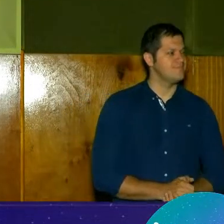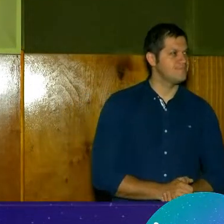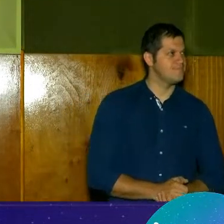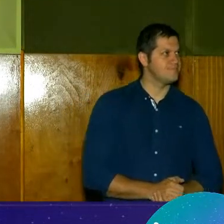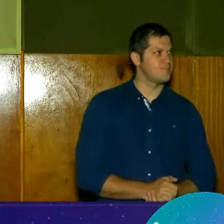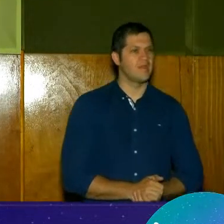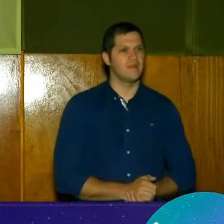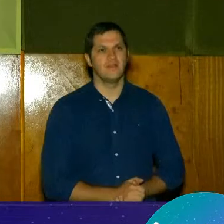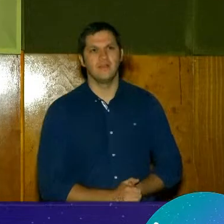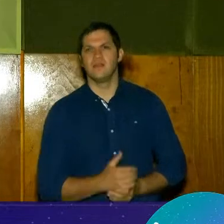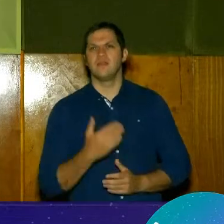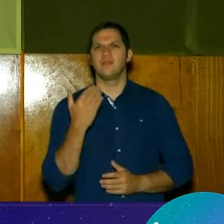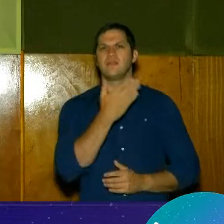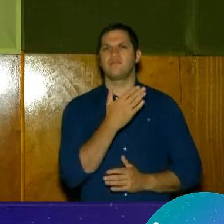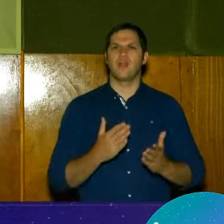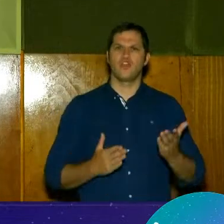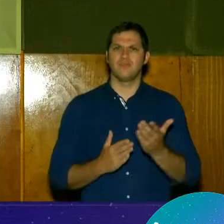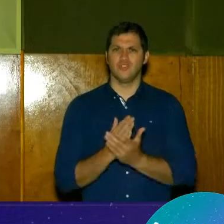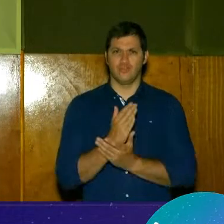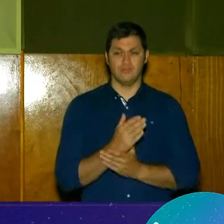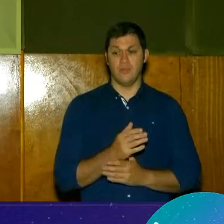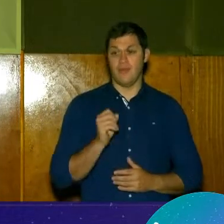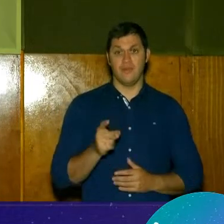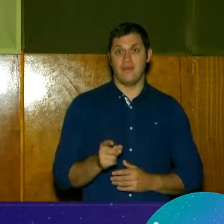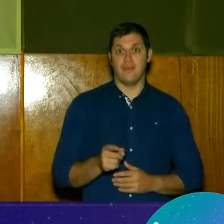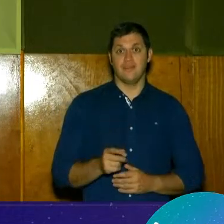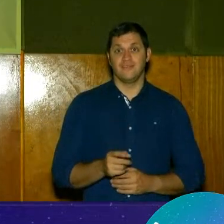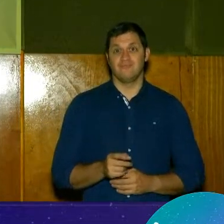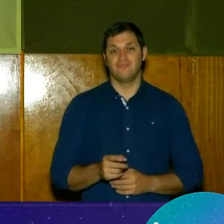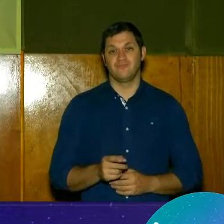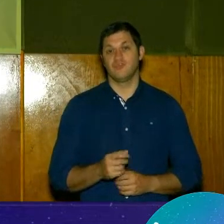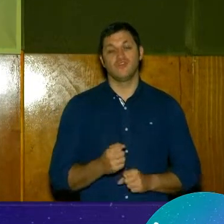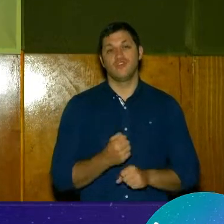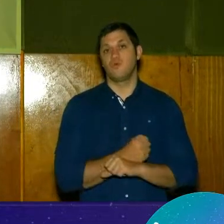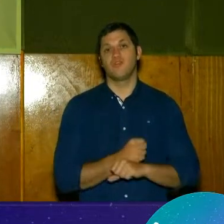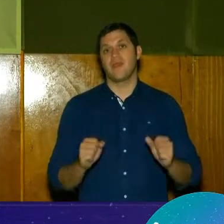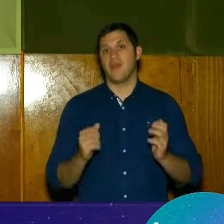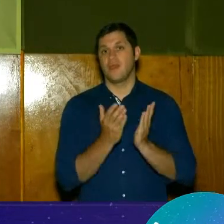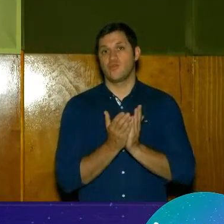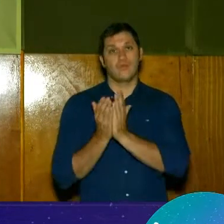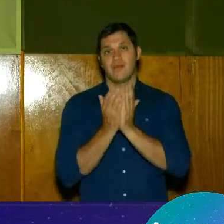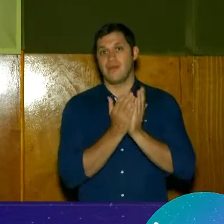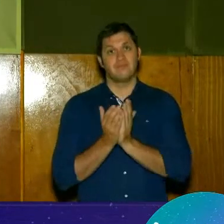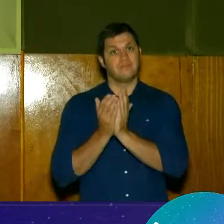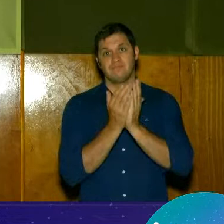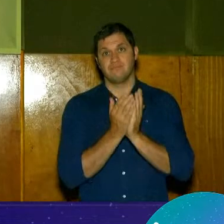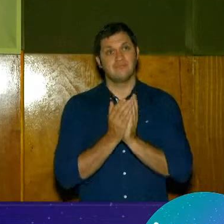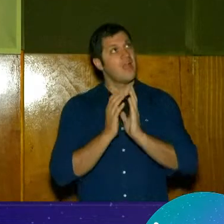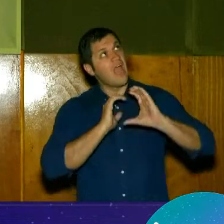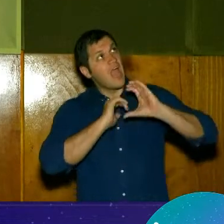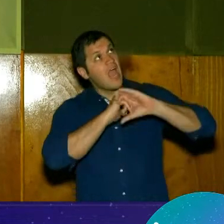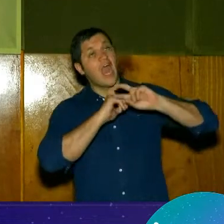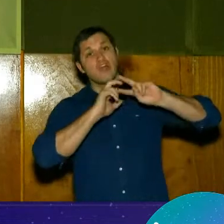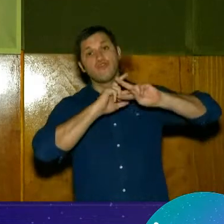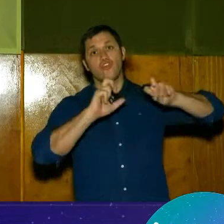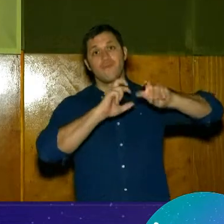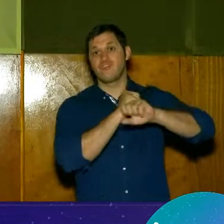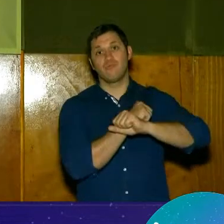después viene maría michelle marie a michel empezó